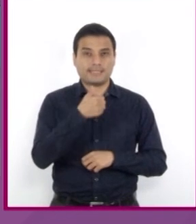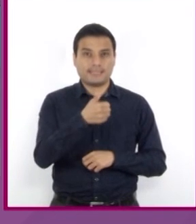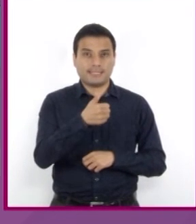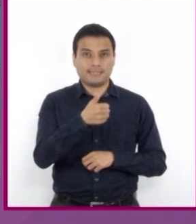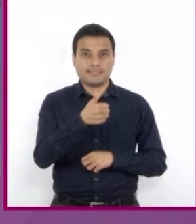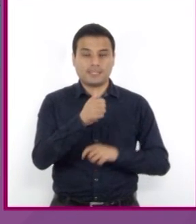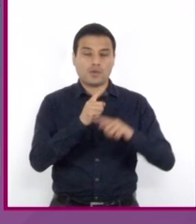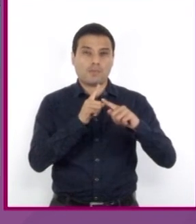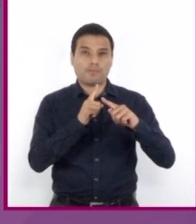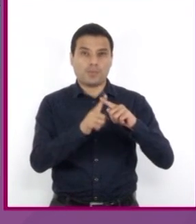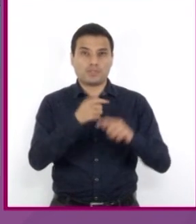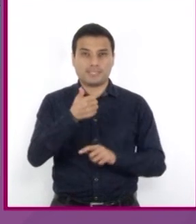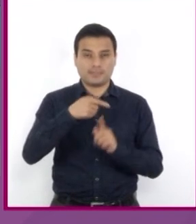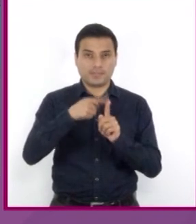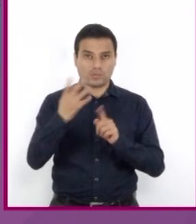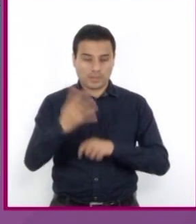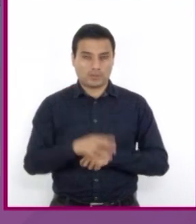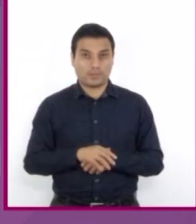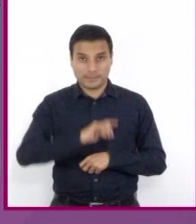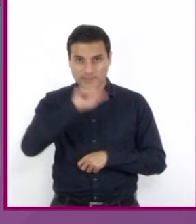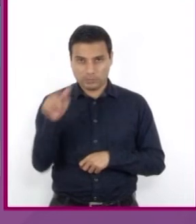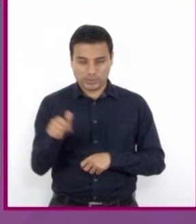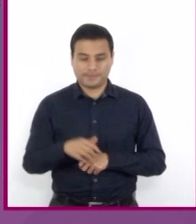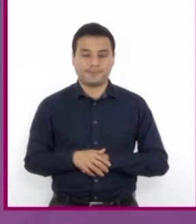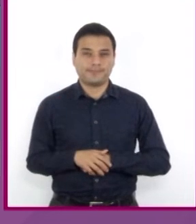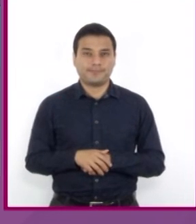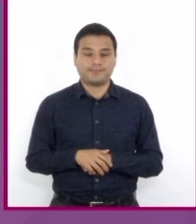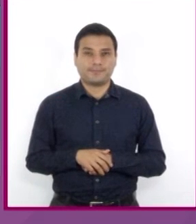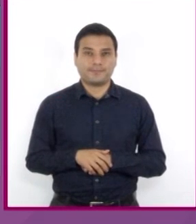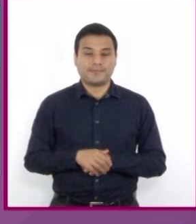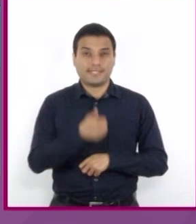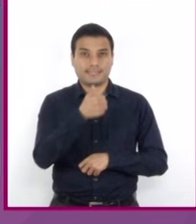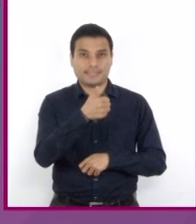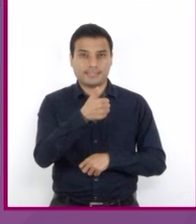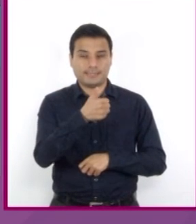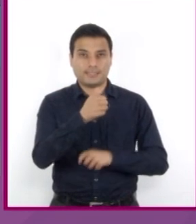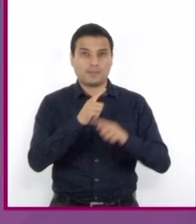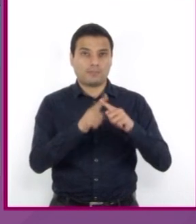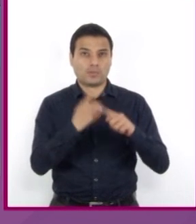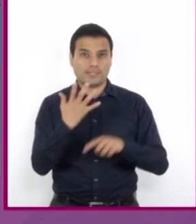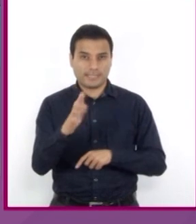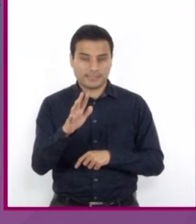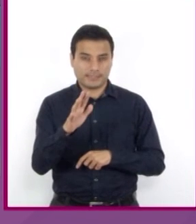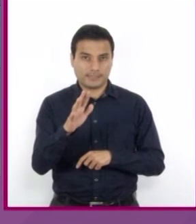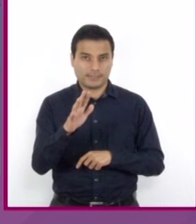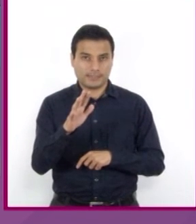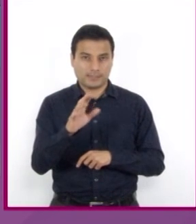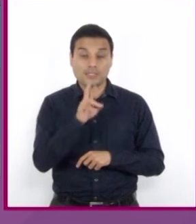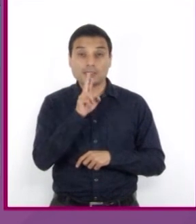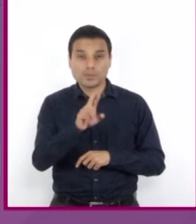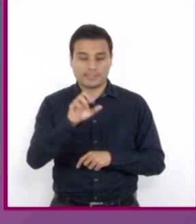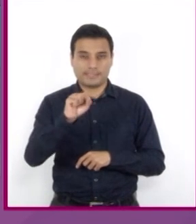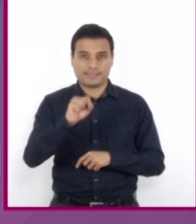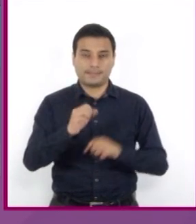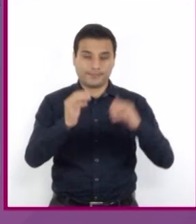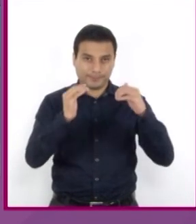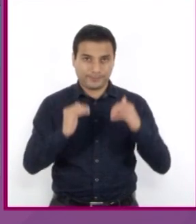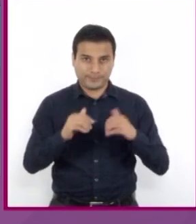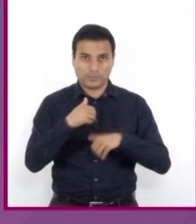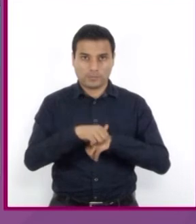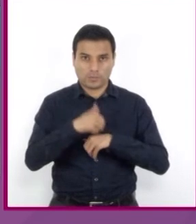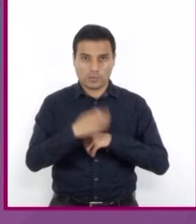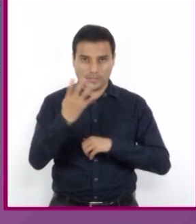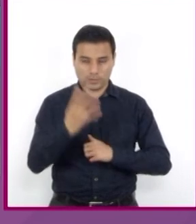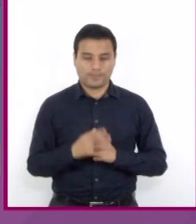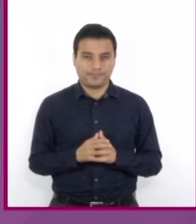suma de 6 más 4. Luego obtenemos 6 por 10 igual a 60. Para el cuarto valor del